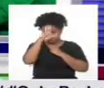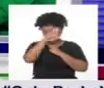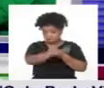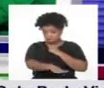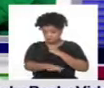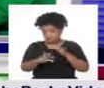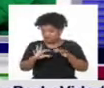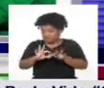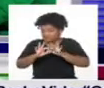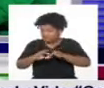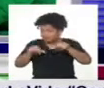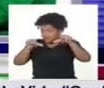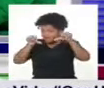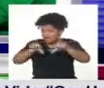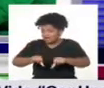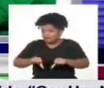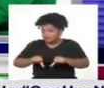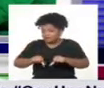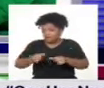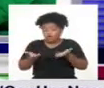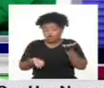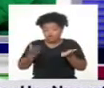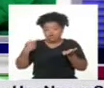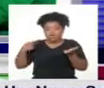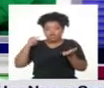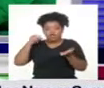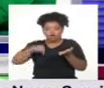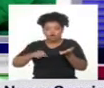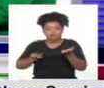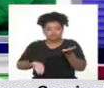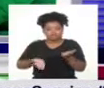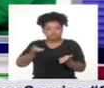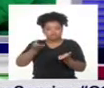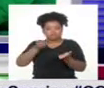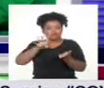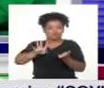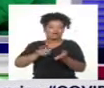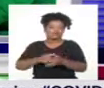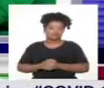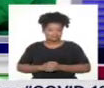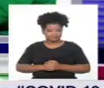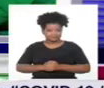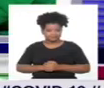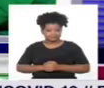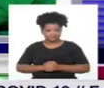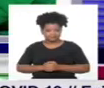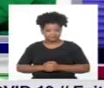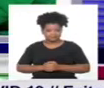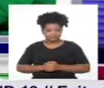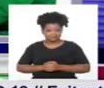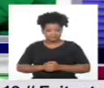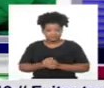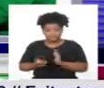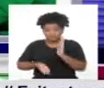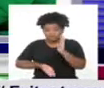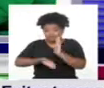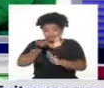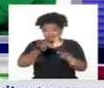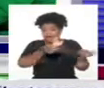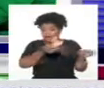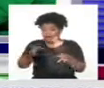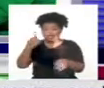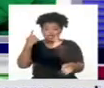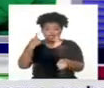que el día anterior. Y se incrementan a expensas de los casos críticos que ya ascienden en